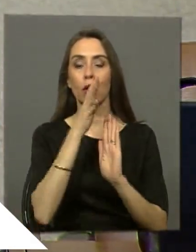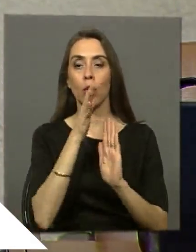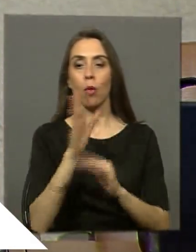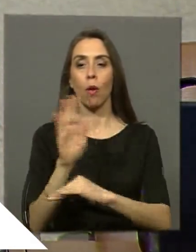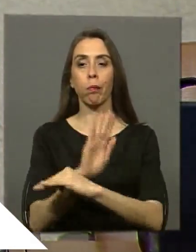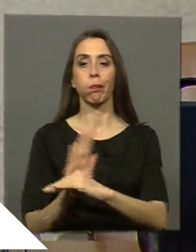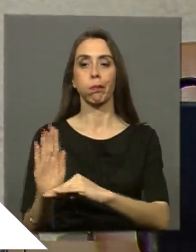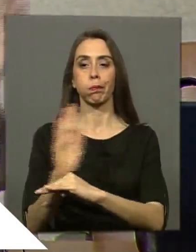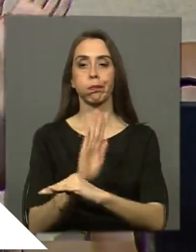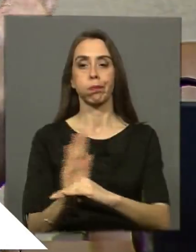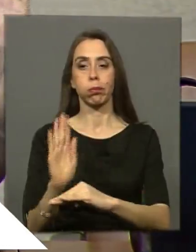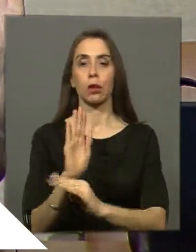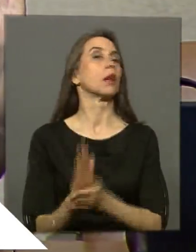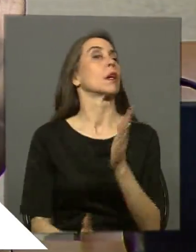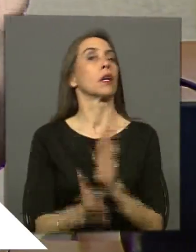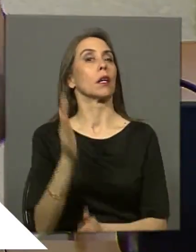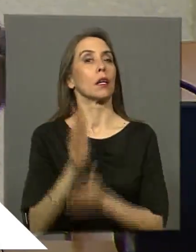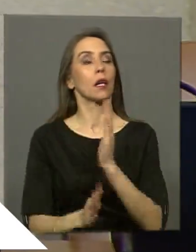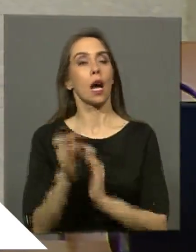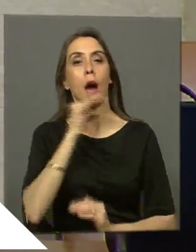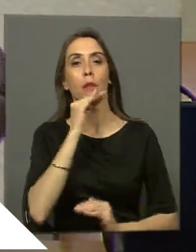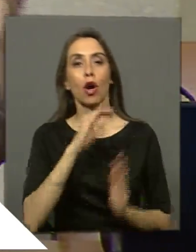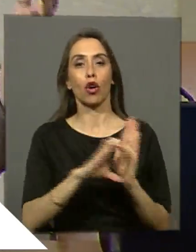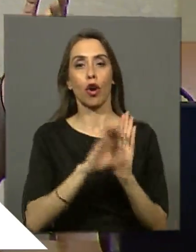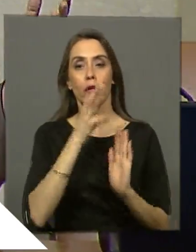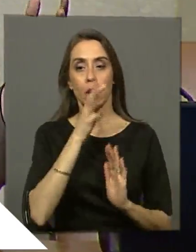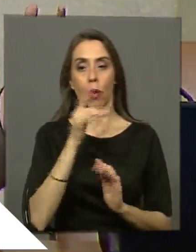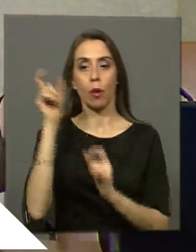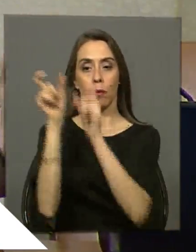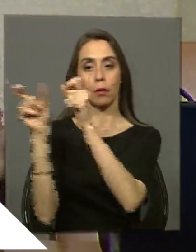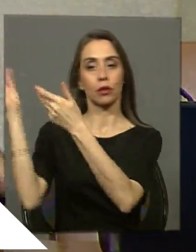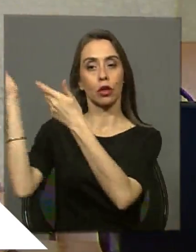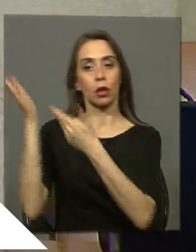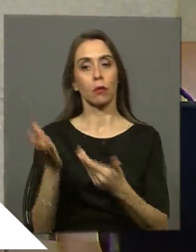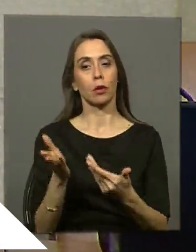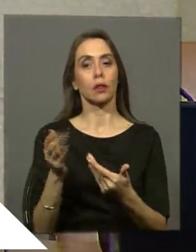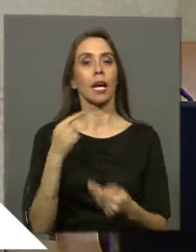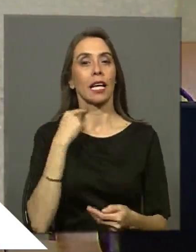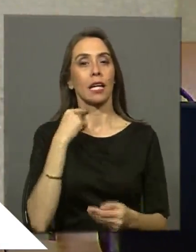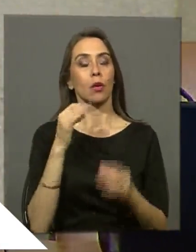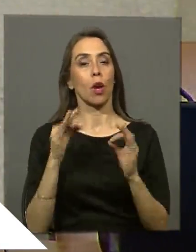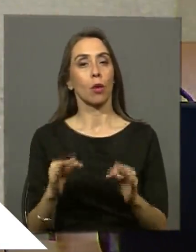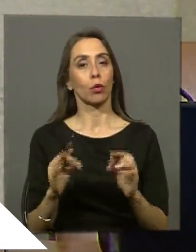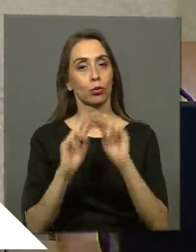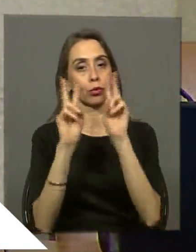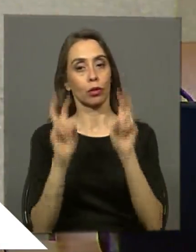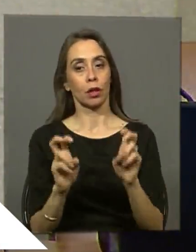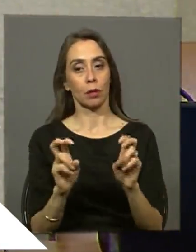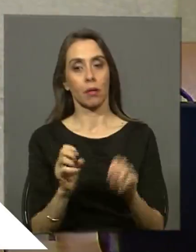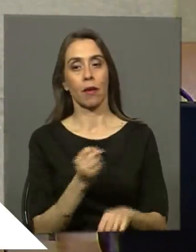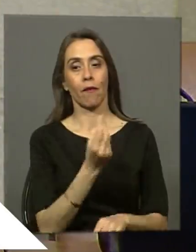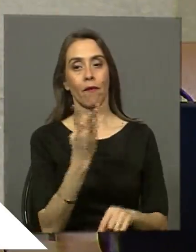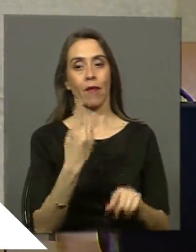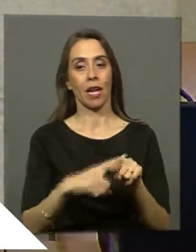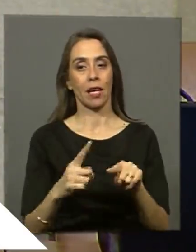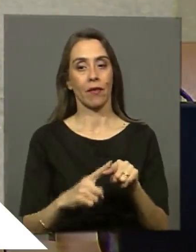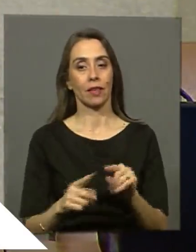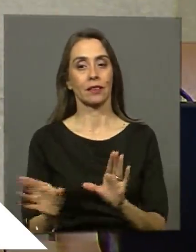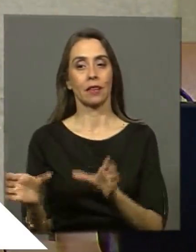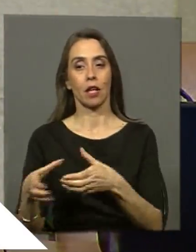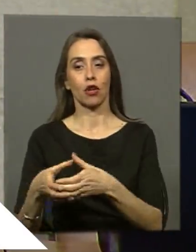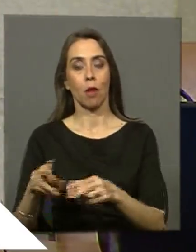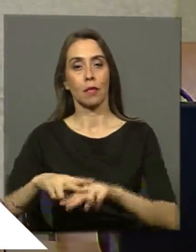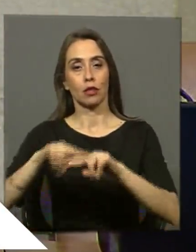estancado y tenemos que acelerar el código de agua ministro a propósito de los invitados que tenemos de Quilicura que lo han sacado varias veces de la comisión de